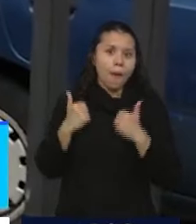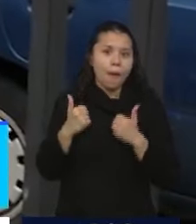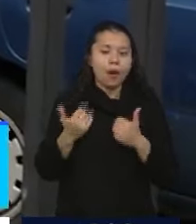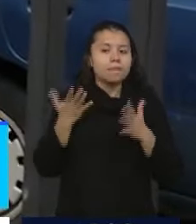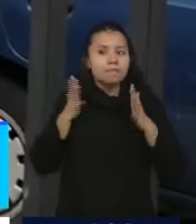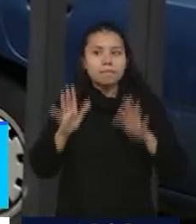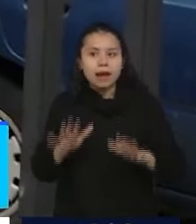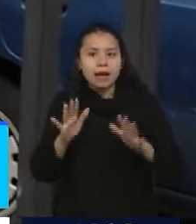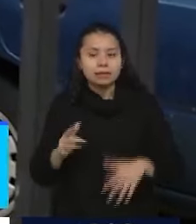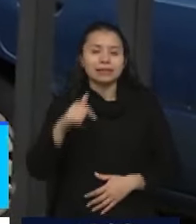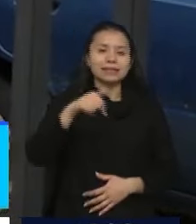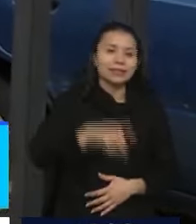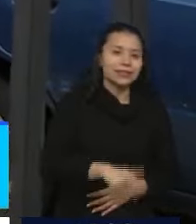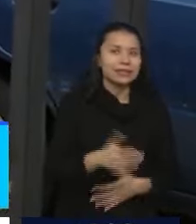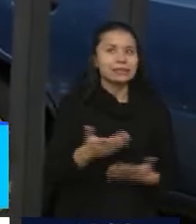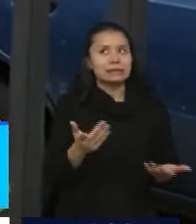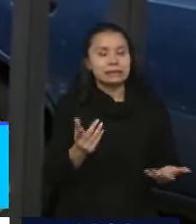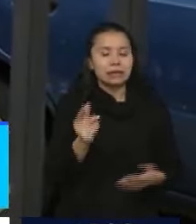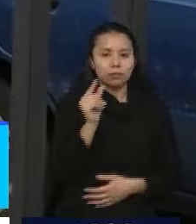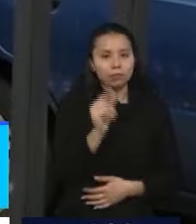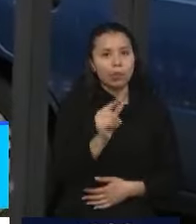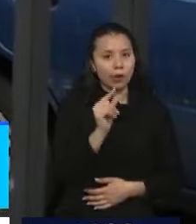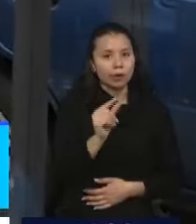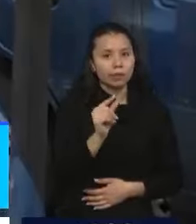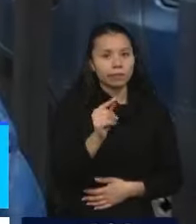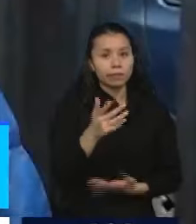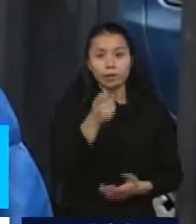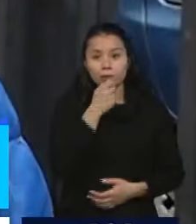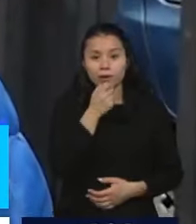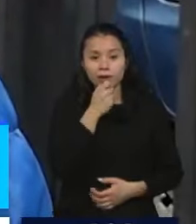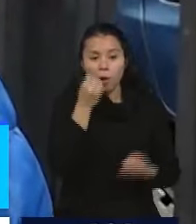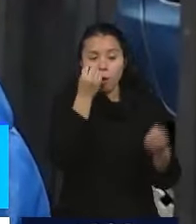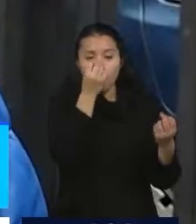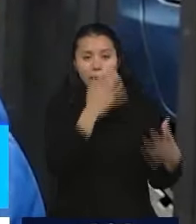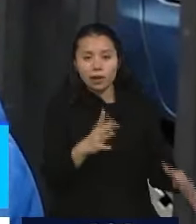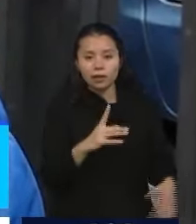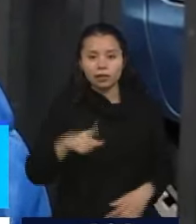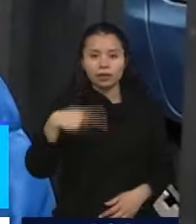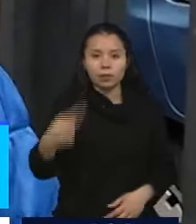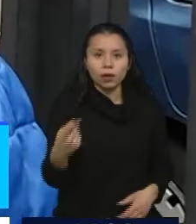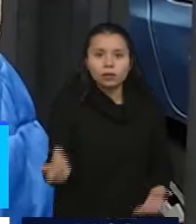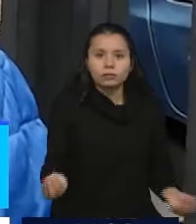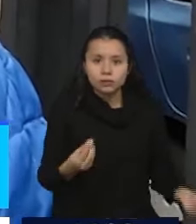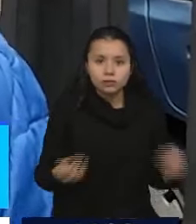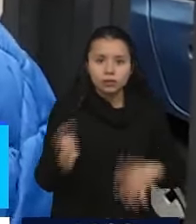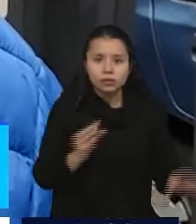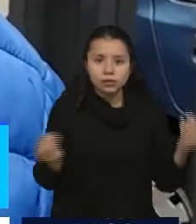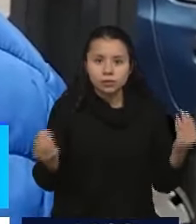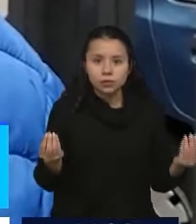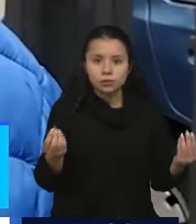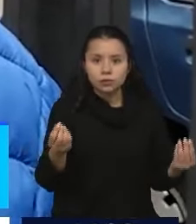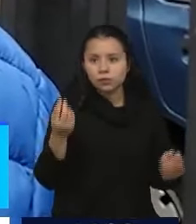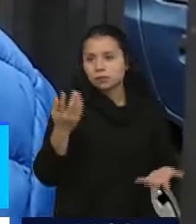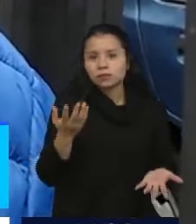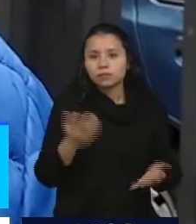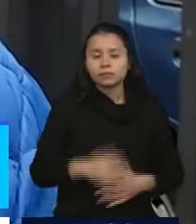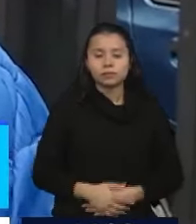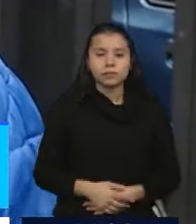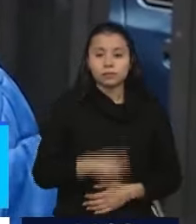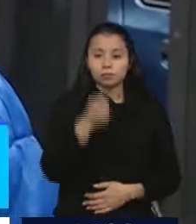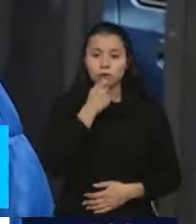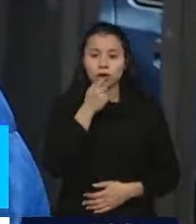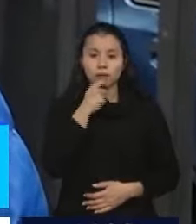Y esperanzas pocas, pero si las perdemos, peor. Durante 2025, ¿mejora su situación económica personal, la del país o las dos?